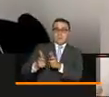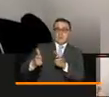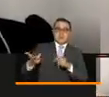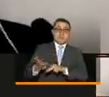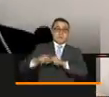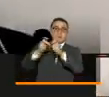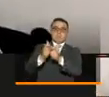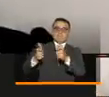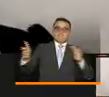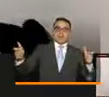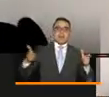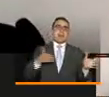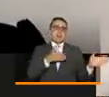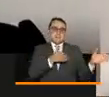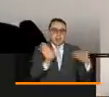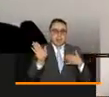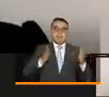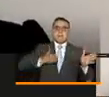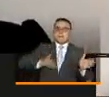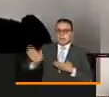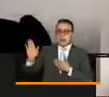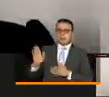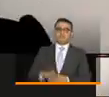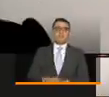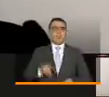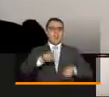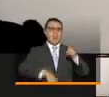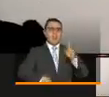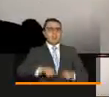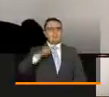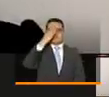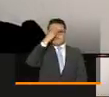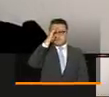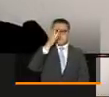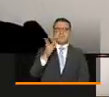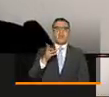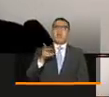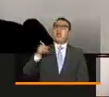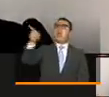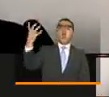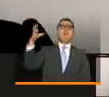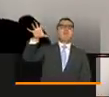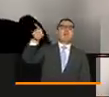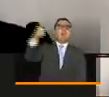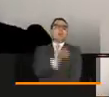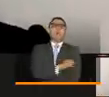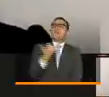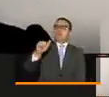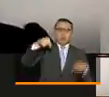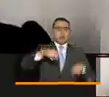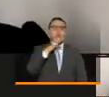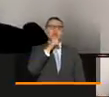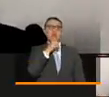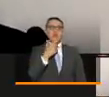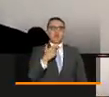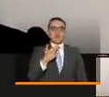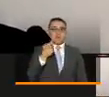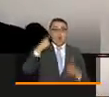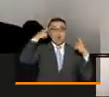esto era planeación. Entonces, muchas veces decimos, no, pero es que ¿por qué a nosotros les ponían la vacuna y a nosotros no? Recordemos que del afán no queda